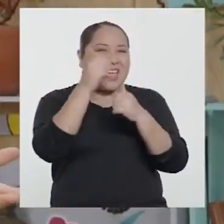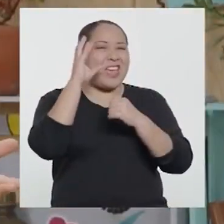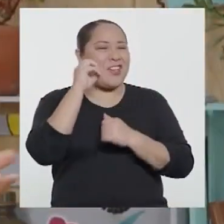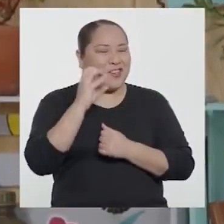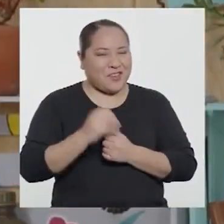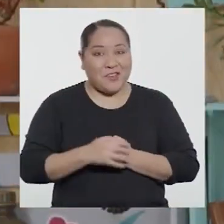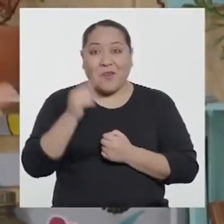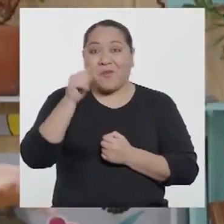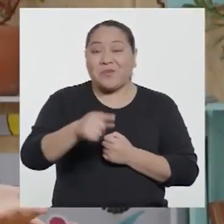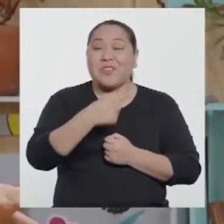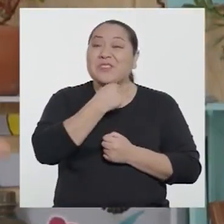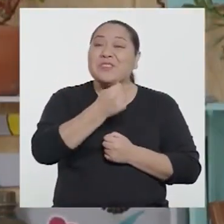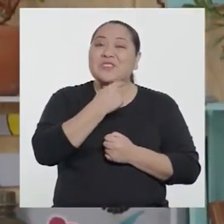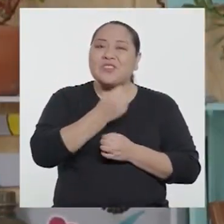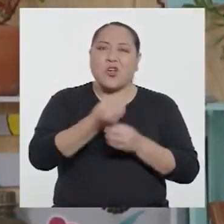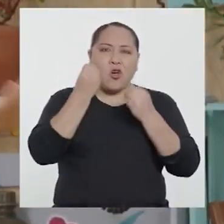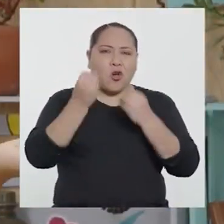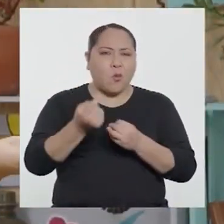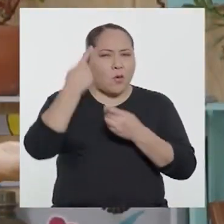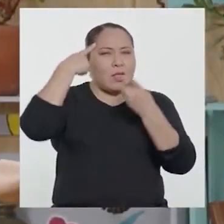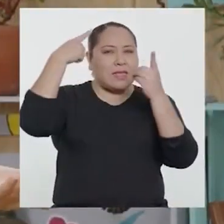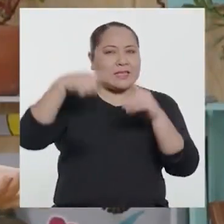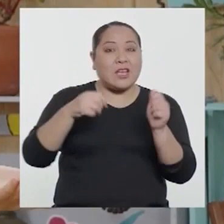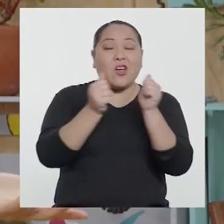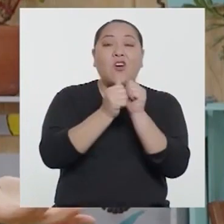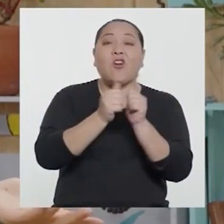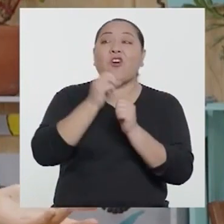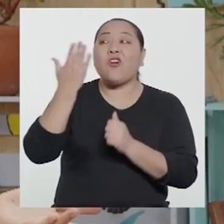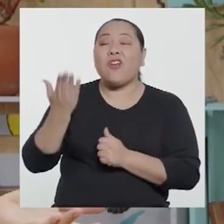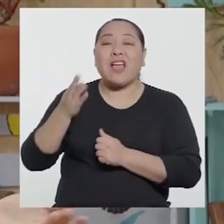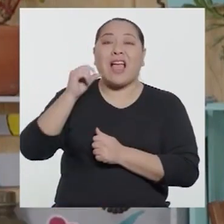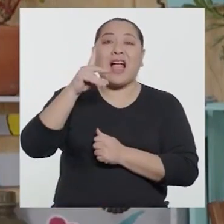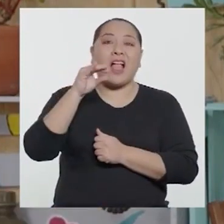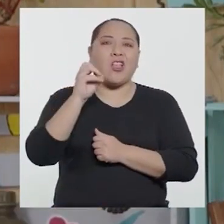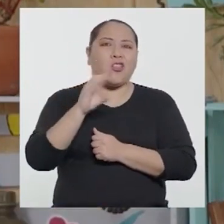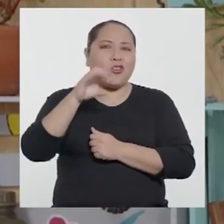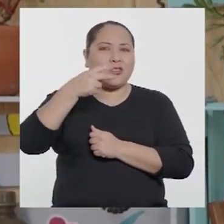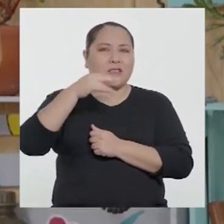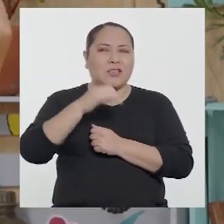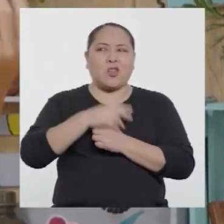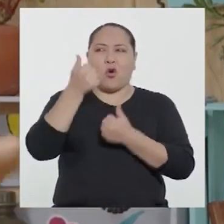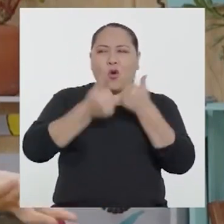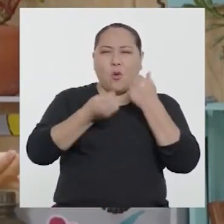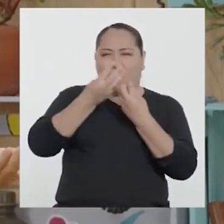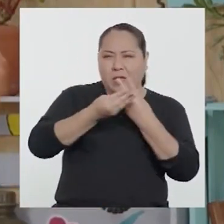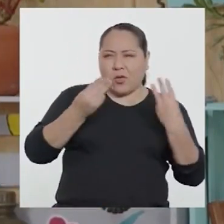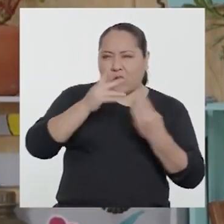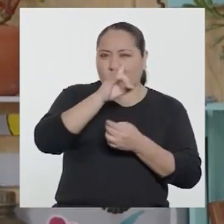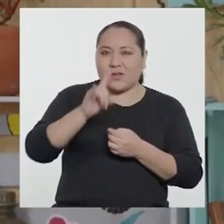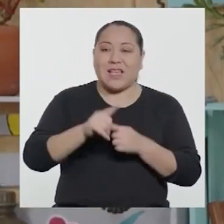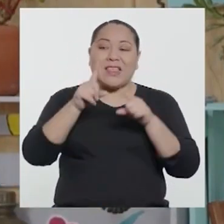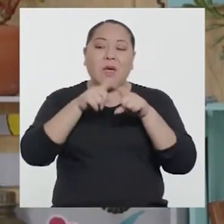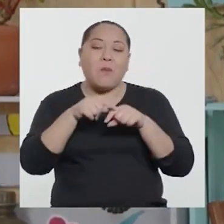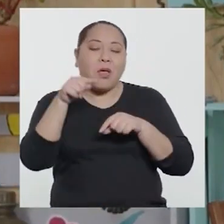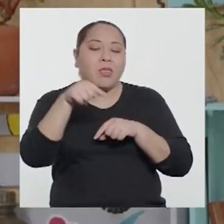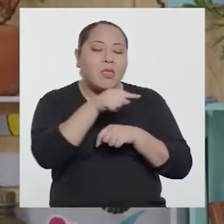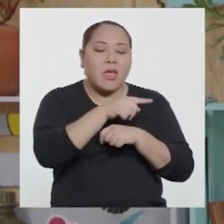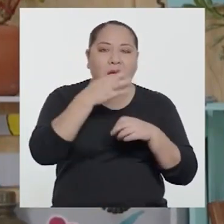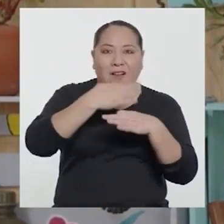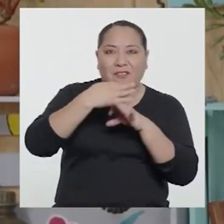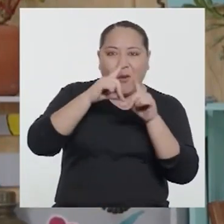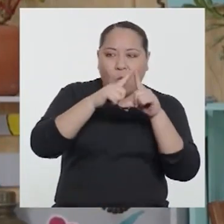¡Excelente, Coco! Nos encantó cómo decidiste junto con Aldo y Chechi qué materiales utilizar según las